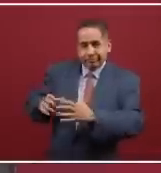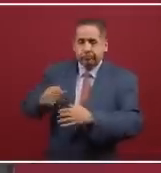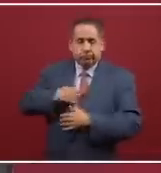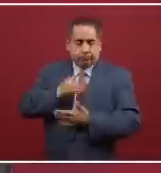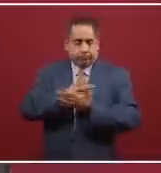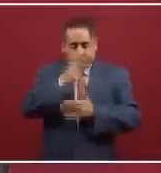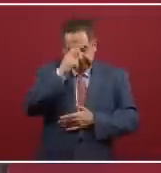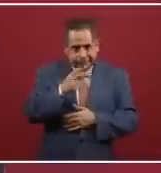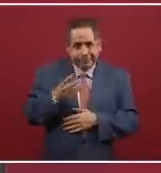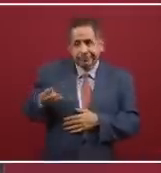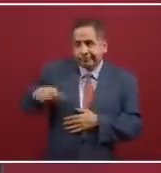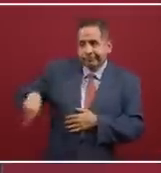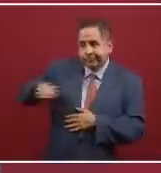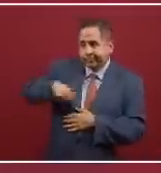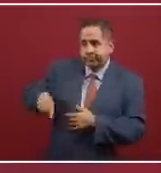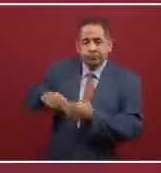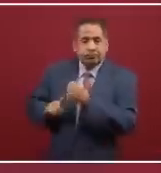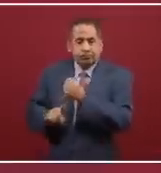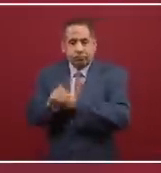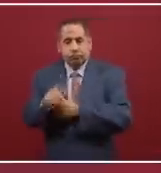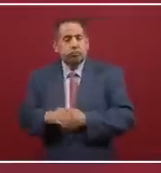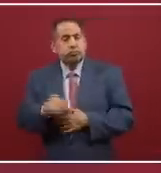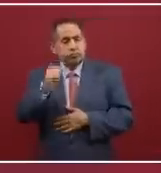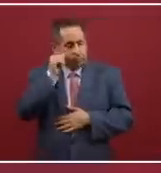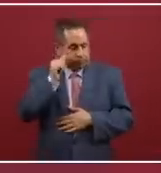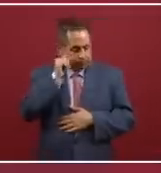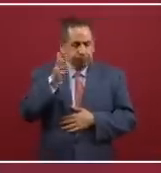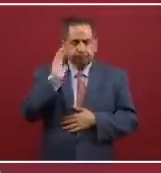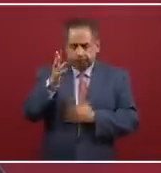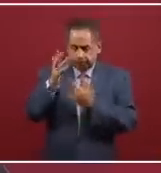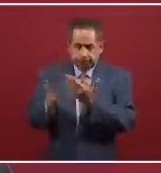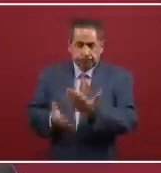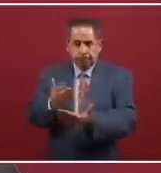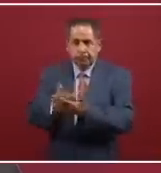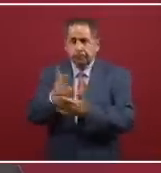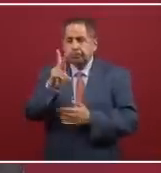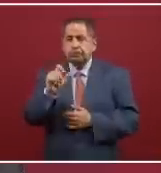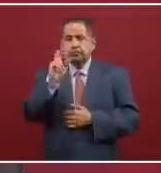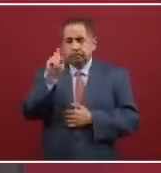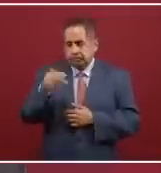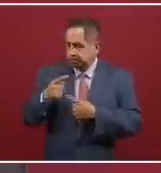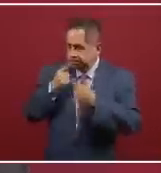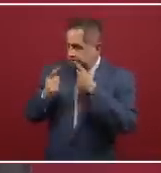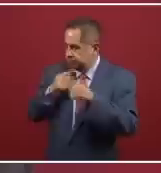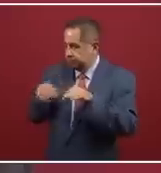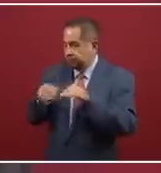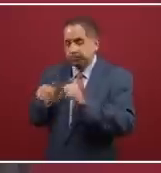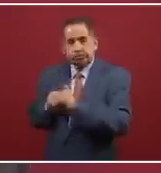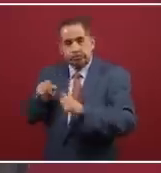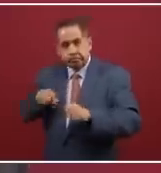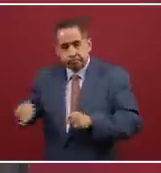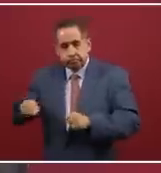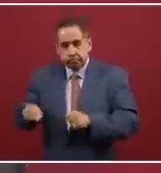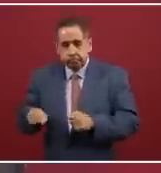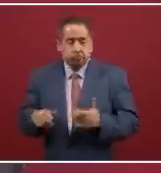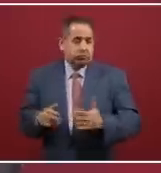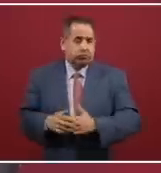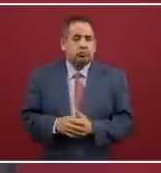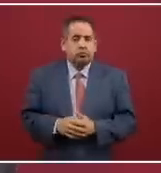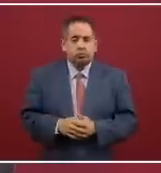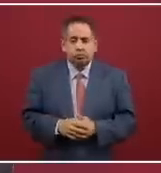entonces ya se presentó también el plan inmediato de acción de manera que estaremos